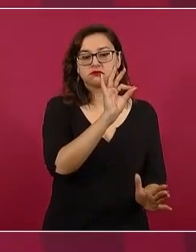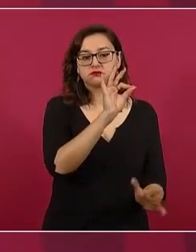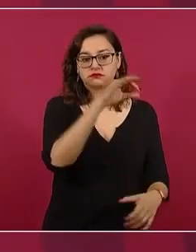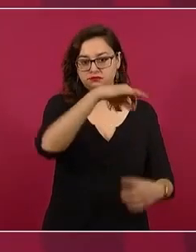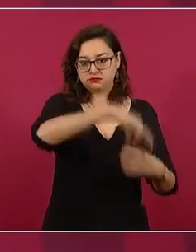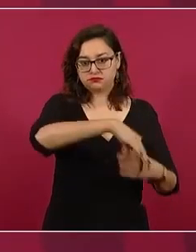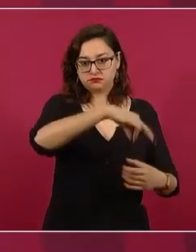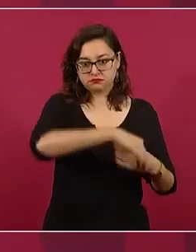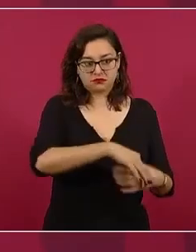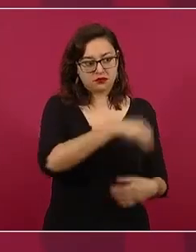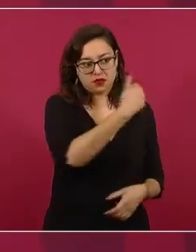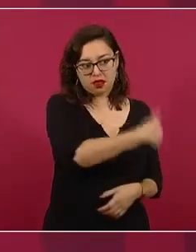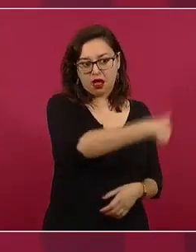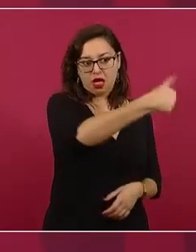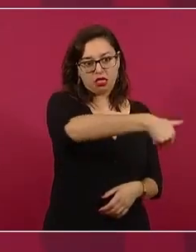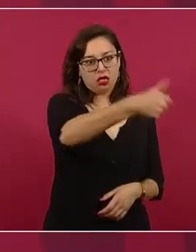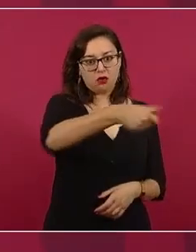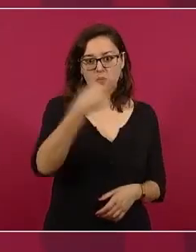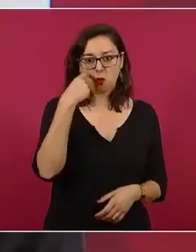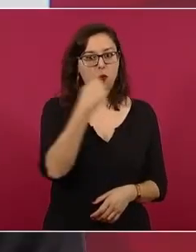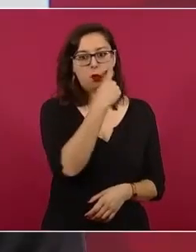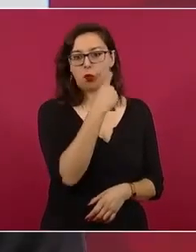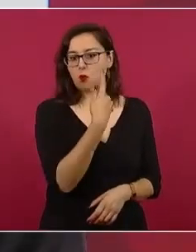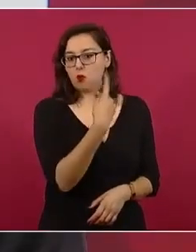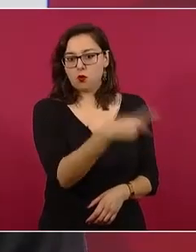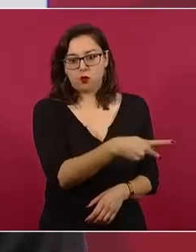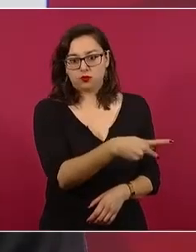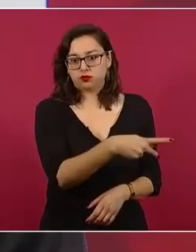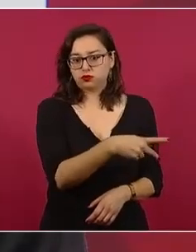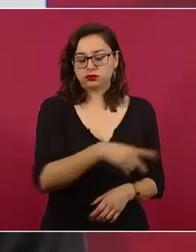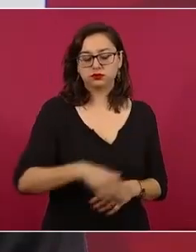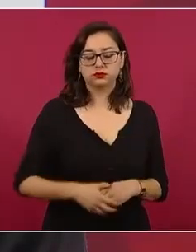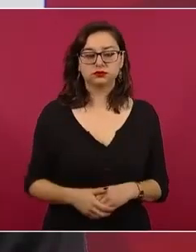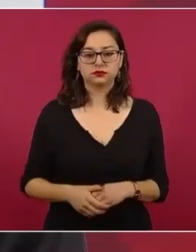por voluntad de los trabajadores.